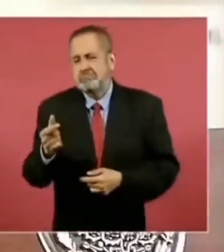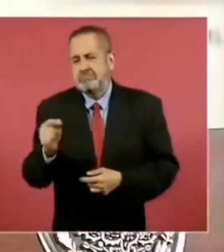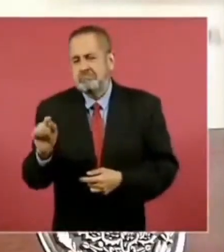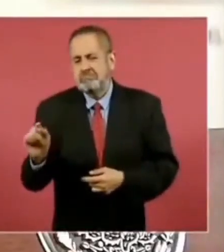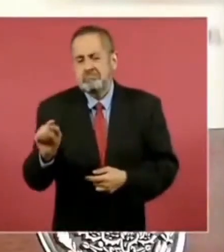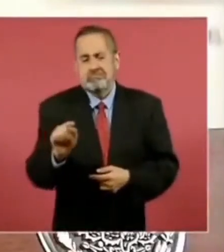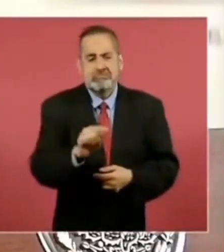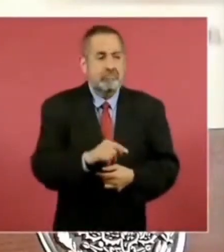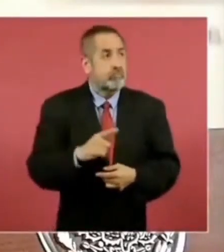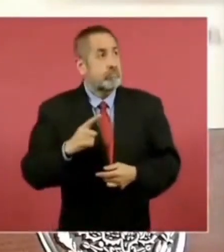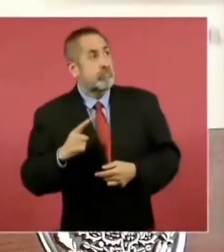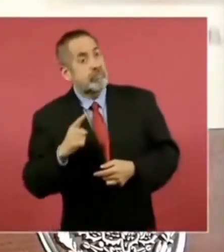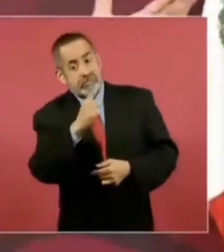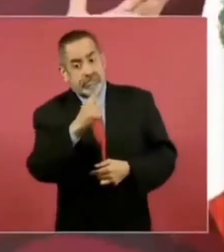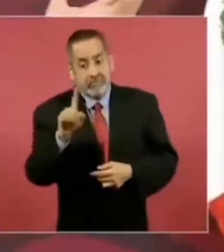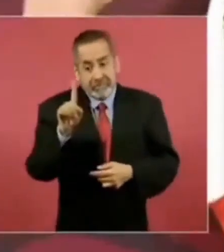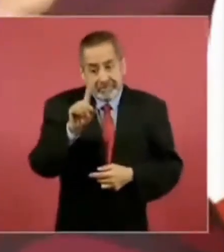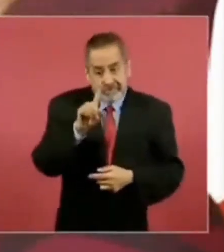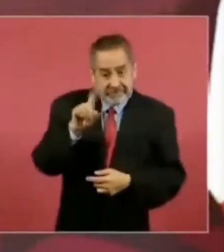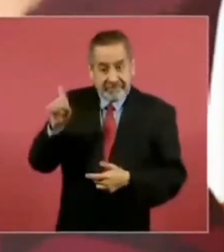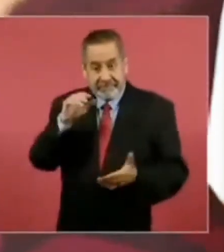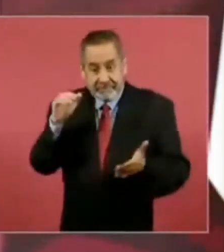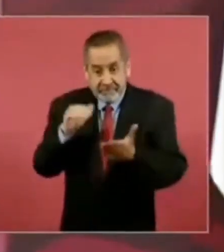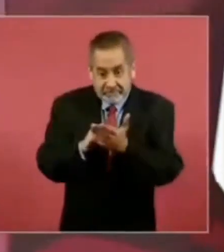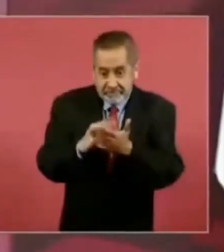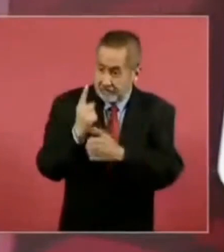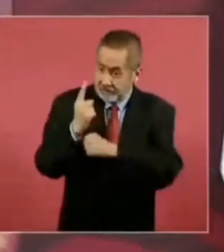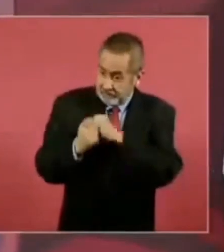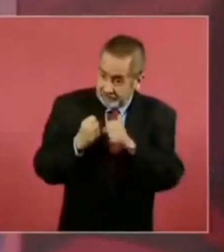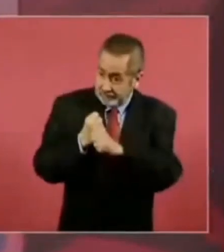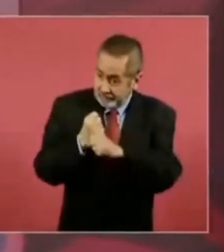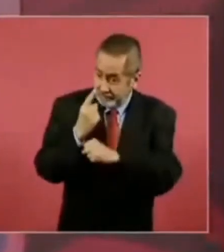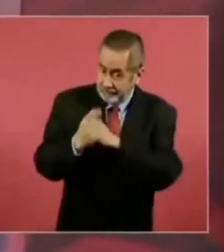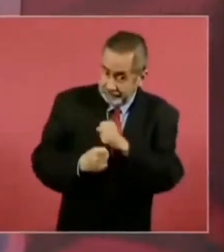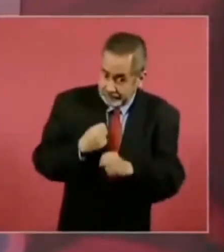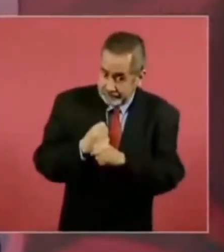para los 100,000 que pierden la vida en Estados Unidos,